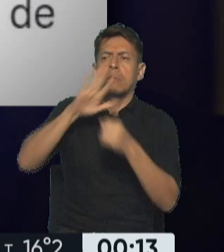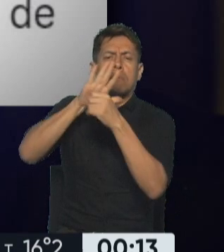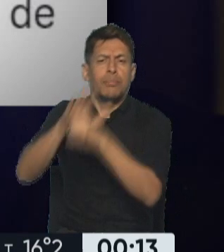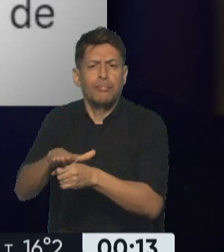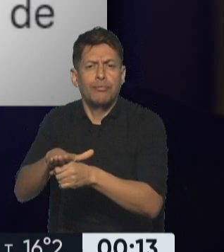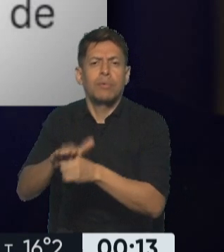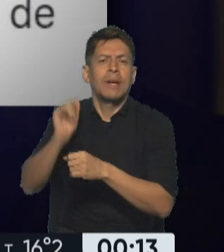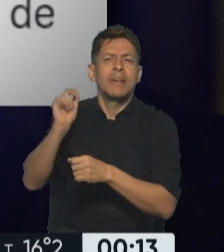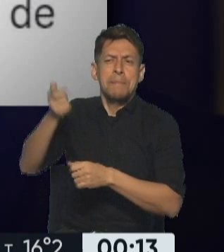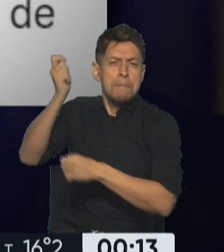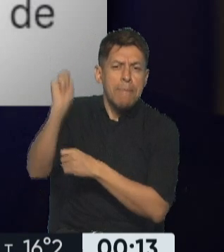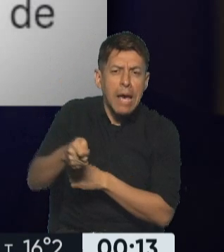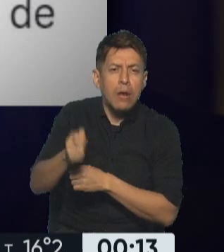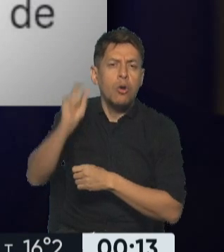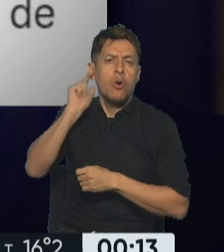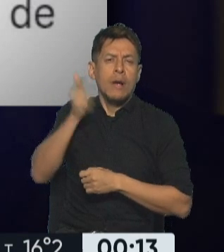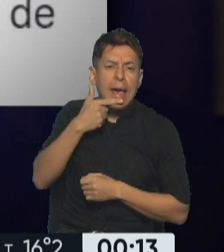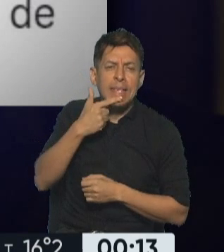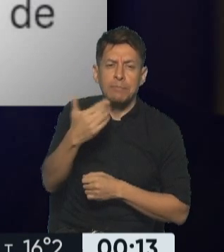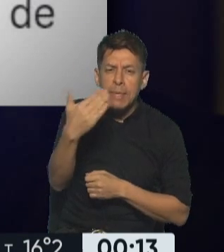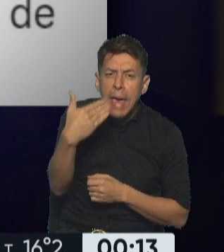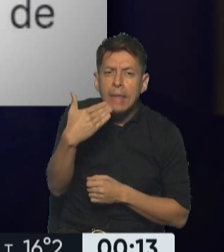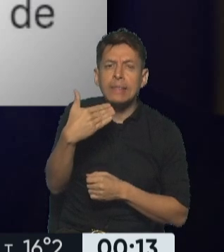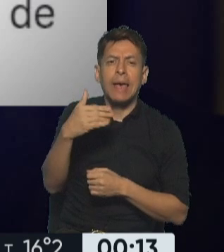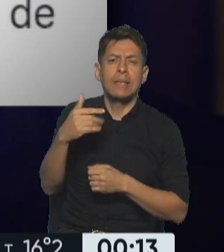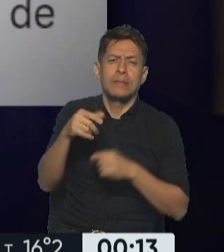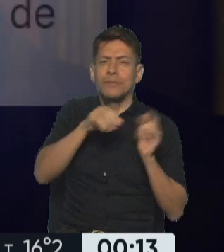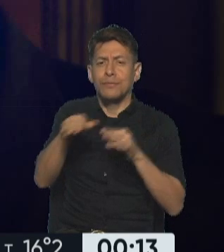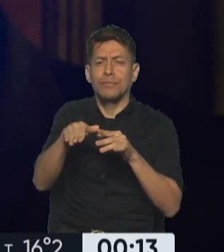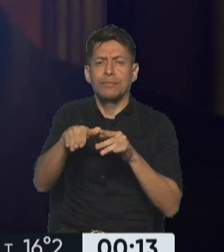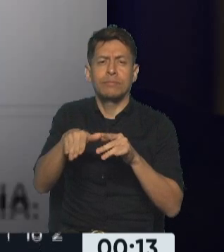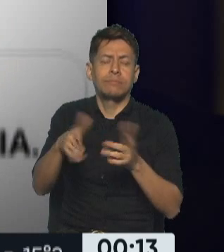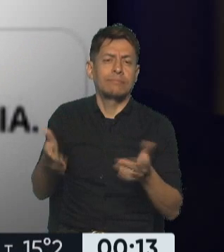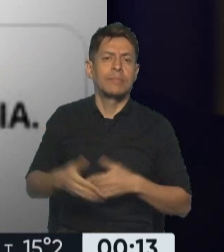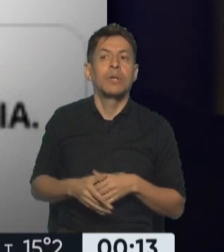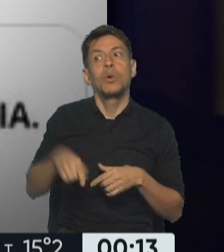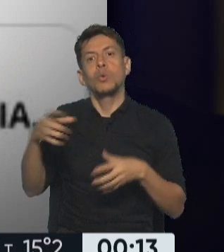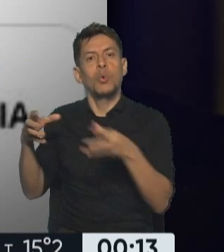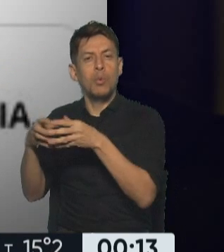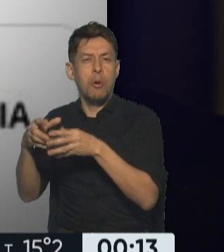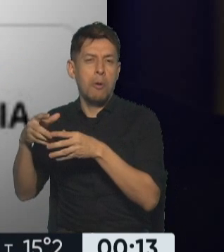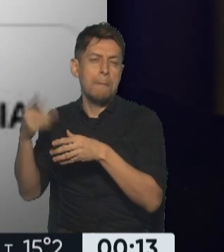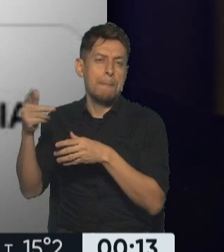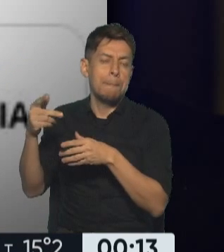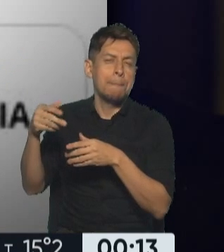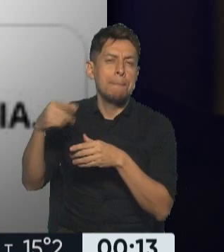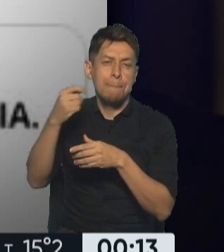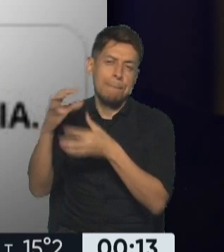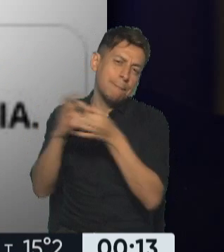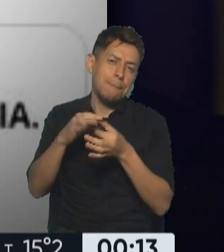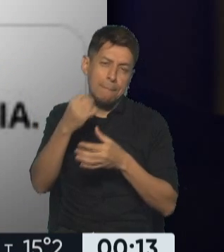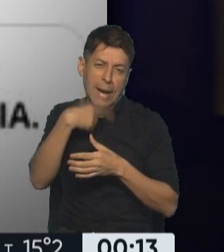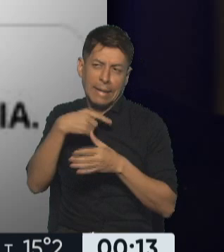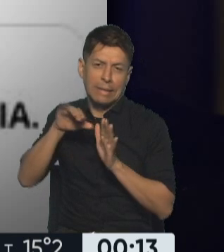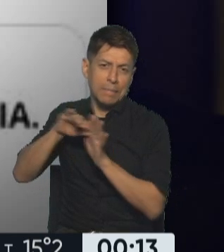Juncal y Uruguay como muestra de apoyo frente a los insultos de un grupo de energúmedos macristas, dice justamente eso la vicepresidenta, porque primero